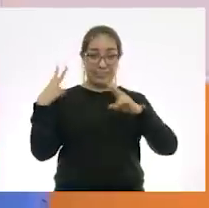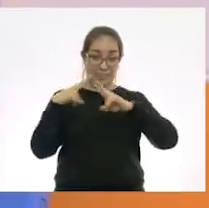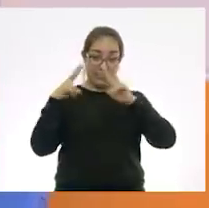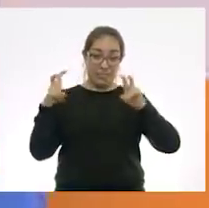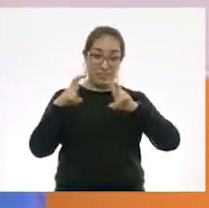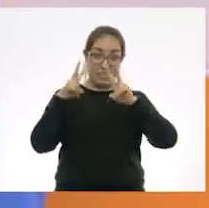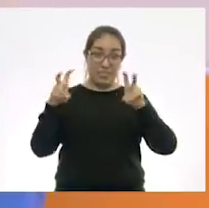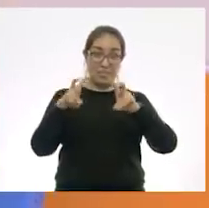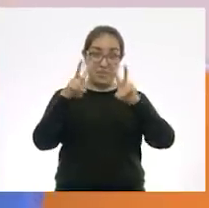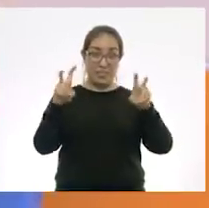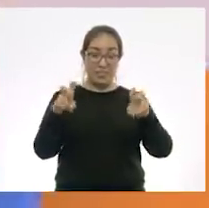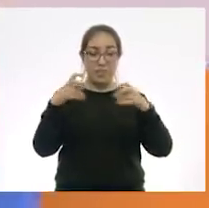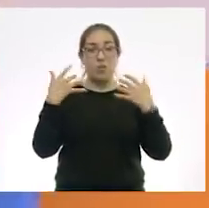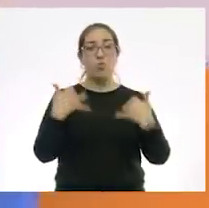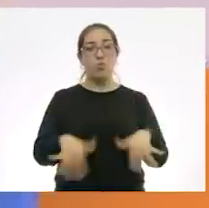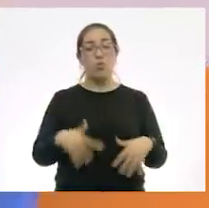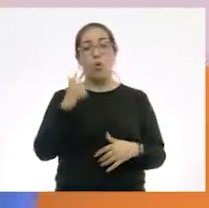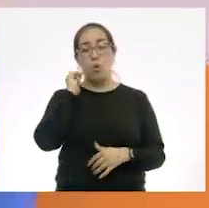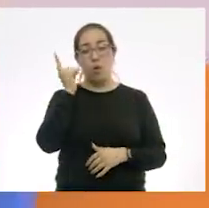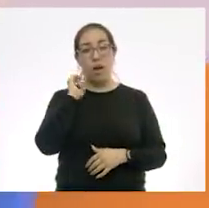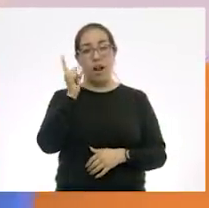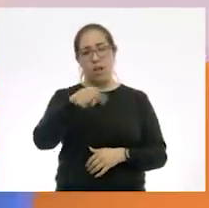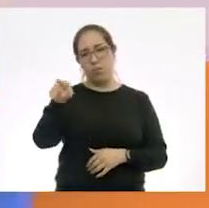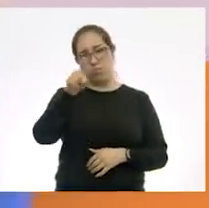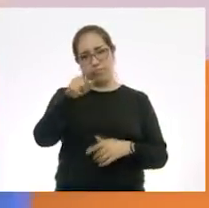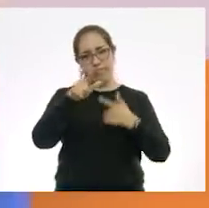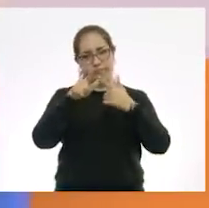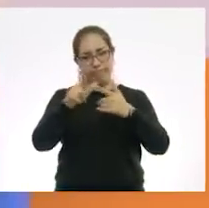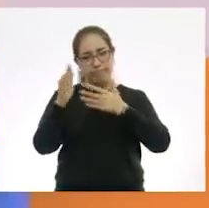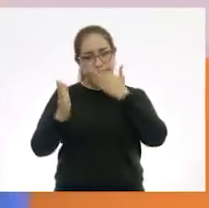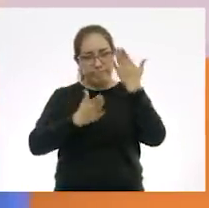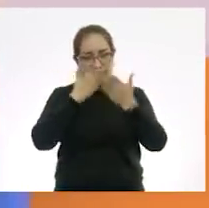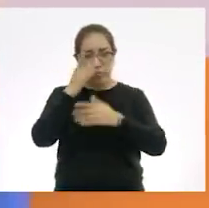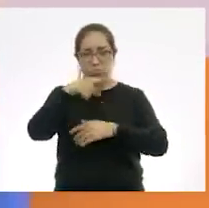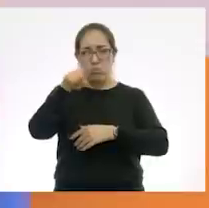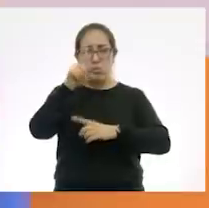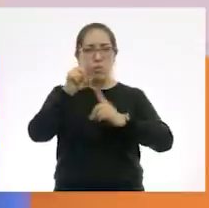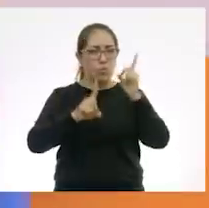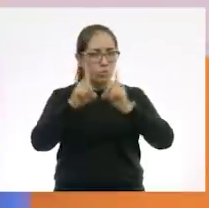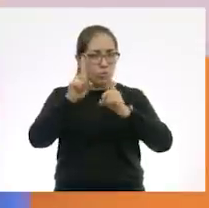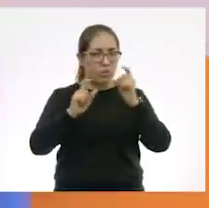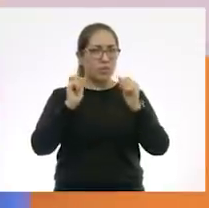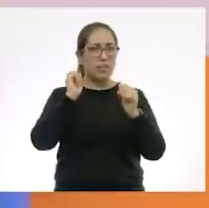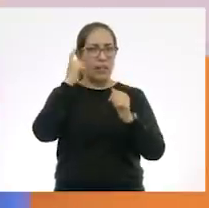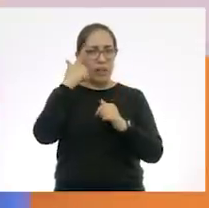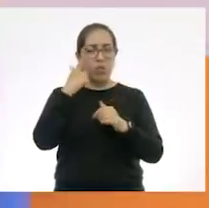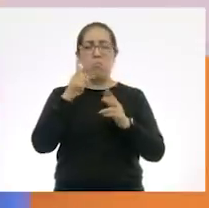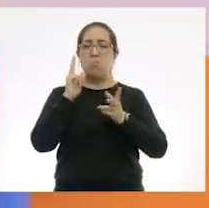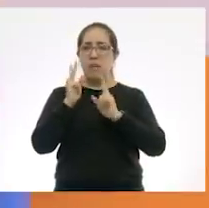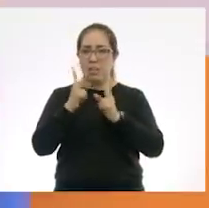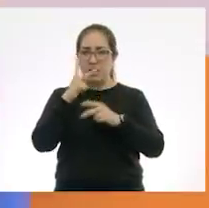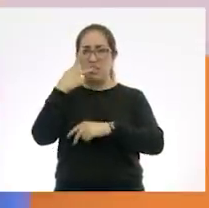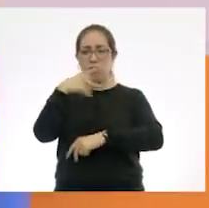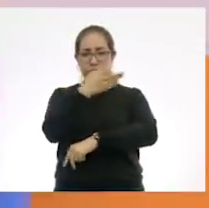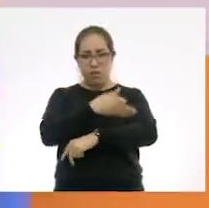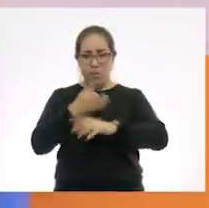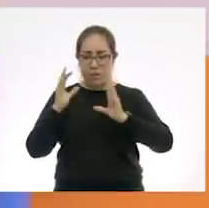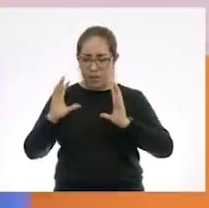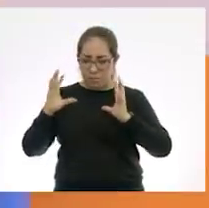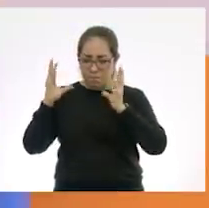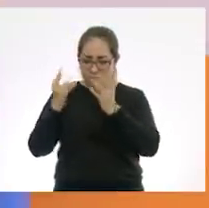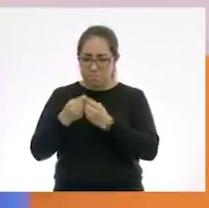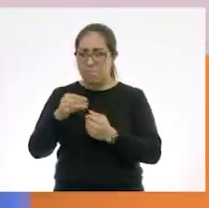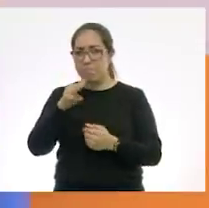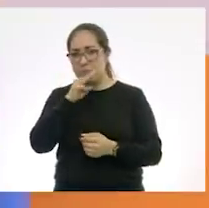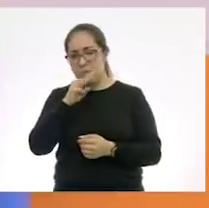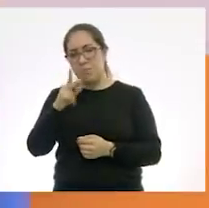Un gusto haberlos trabajado y esperemos que sigan repasando sus dudas. Platíquenlas en casa, platiquen con su